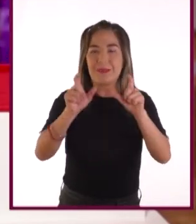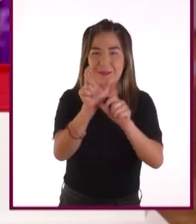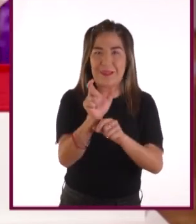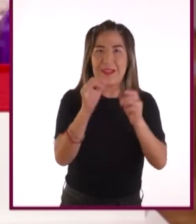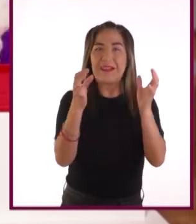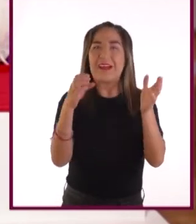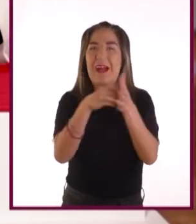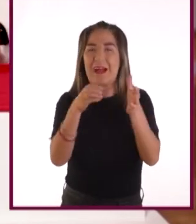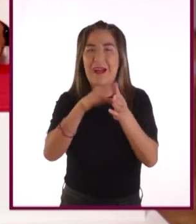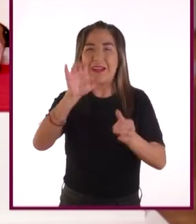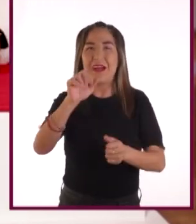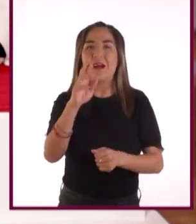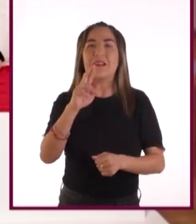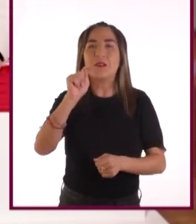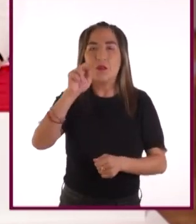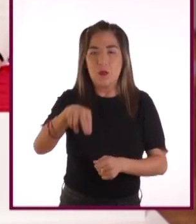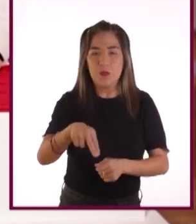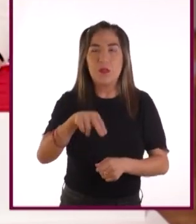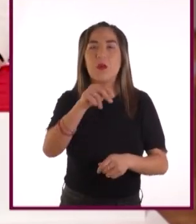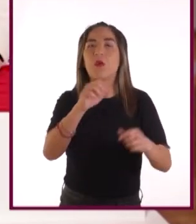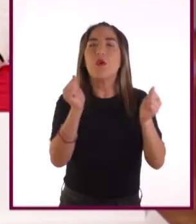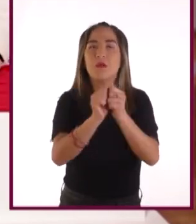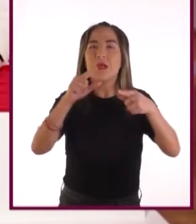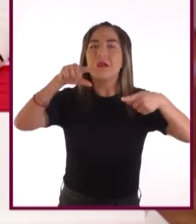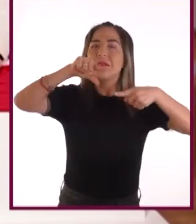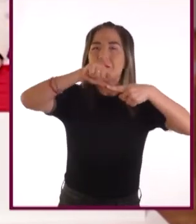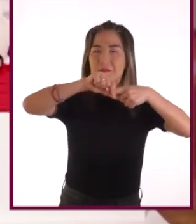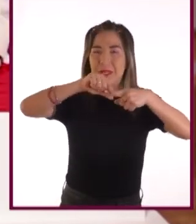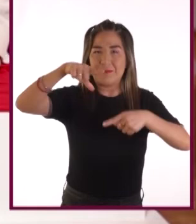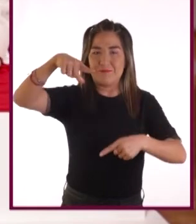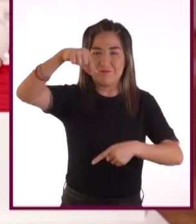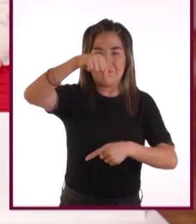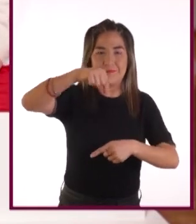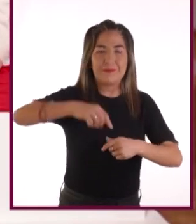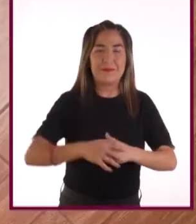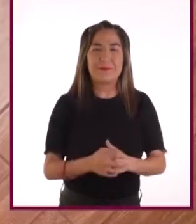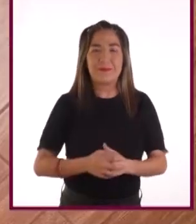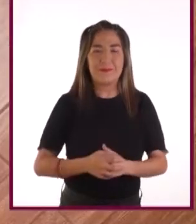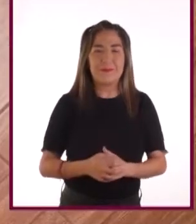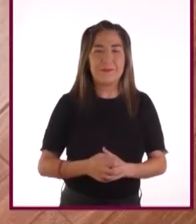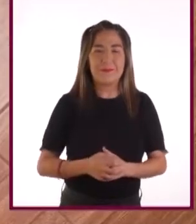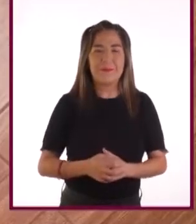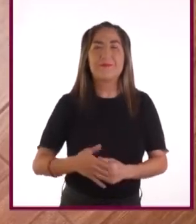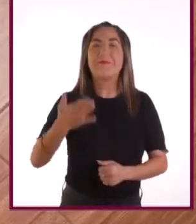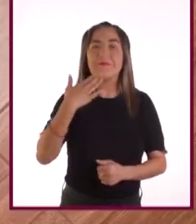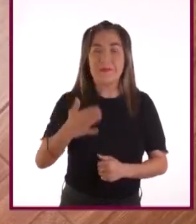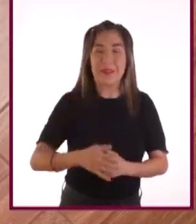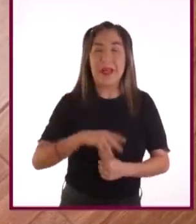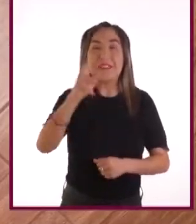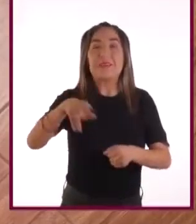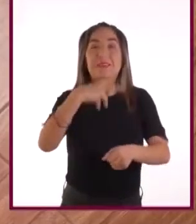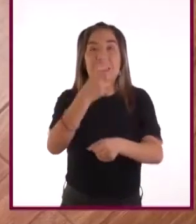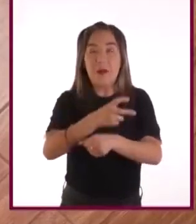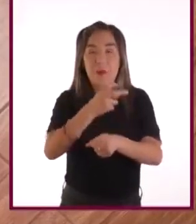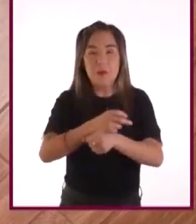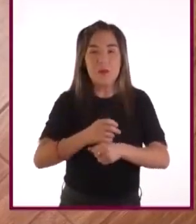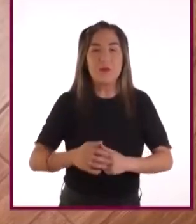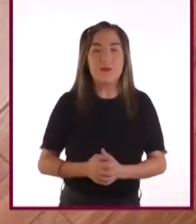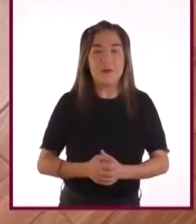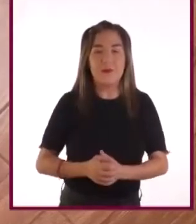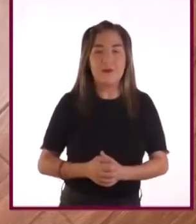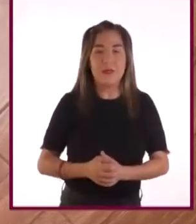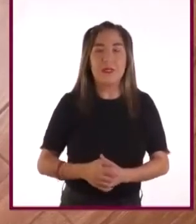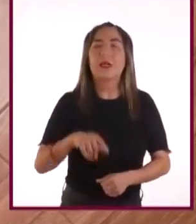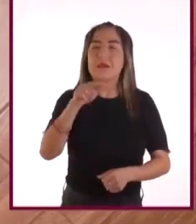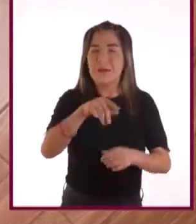de cartón y detendremos el clip con uno de los sujetadores. Y el segundo sujetador